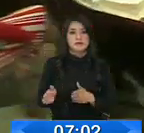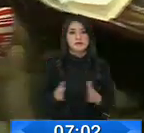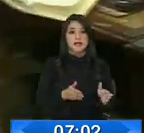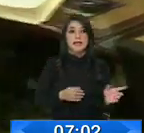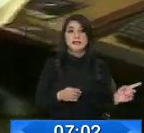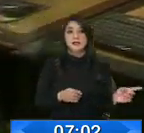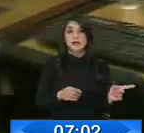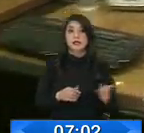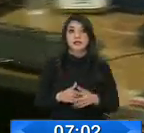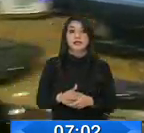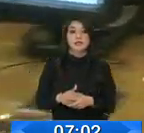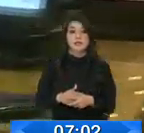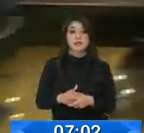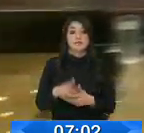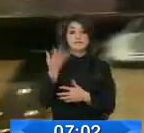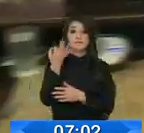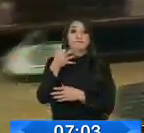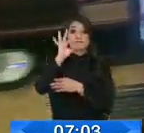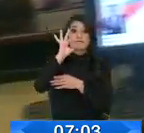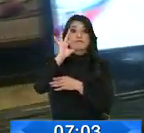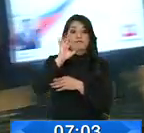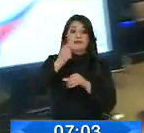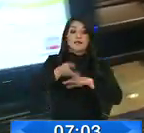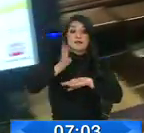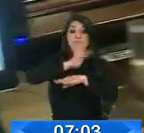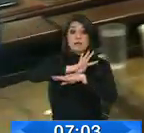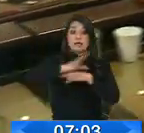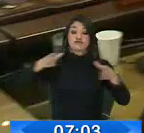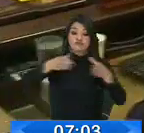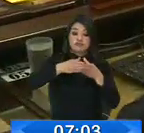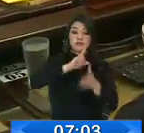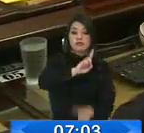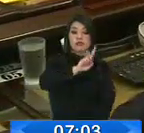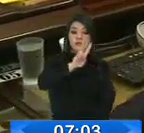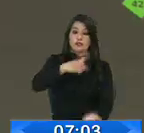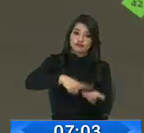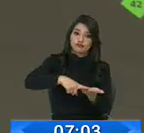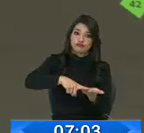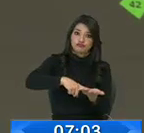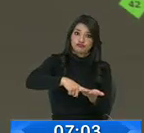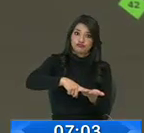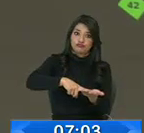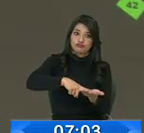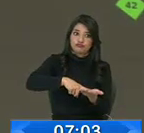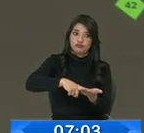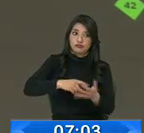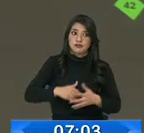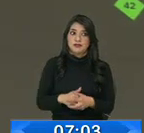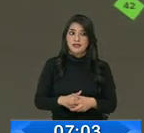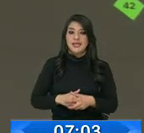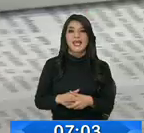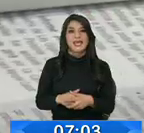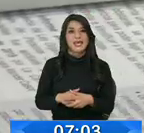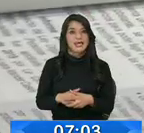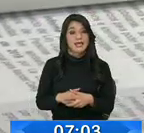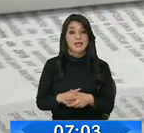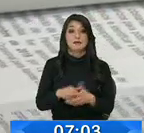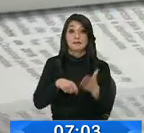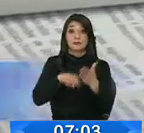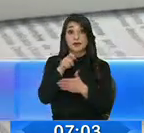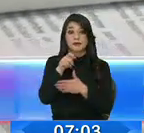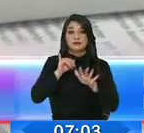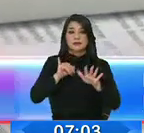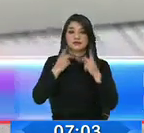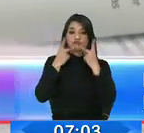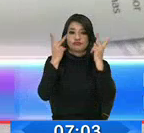Durante 2019, el Pleno de la Asamblea Nacional se reunió en 122 ocasiones y aprobó 19 leyes, de las cuales solo 6 están